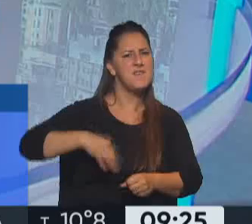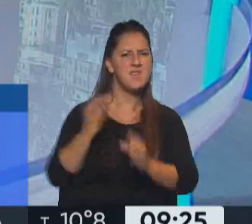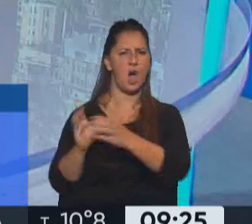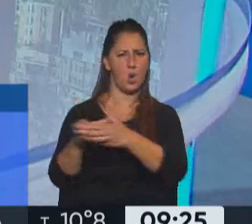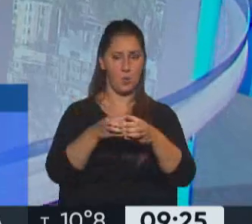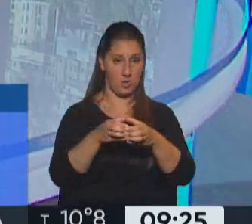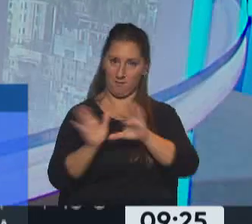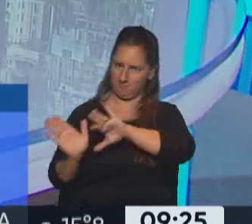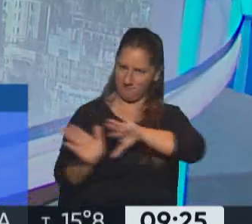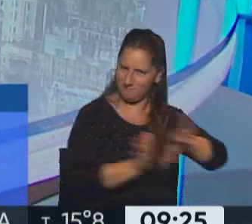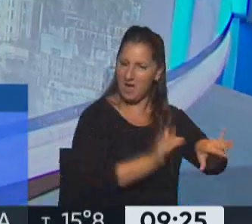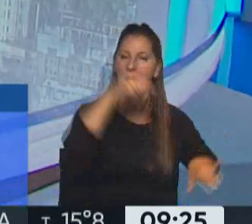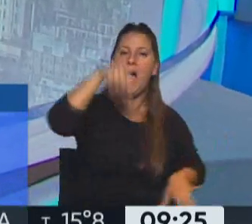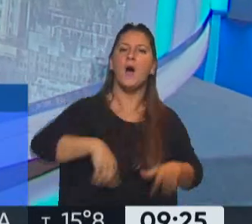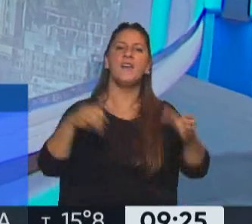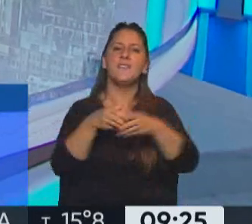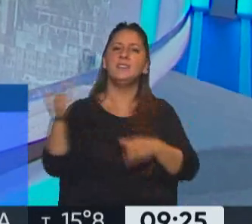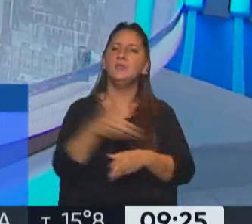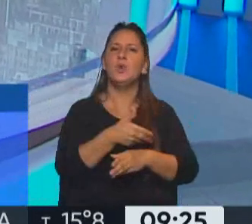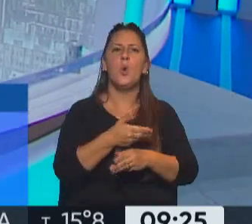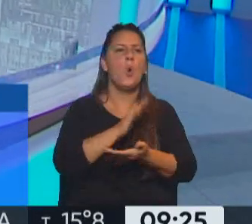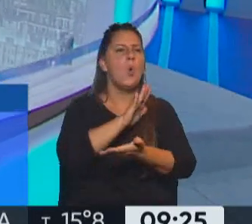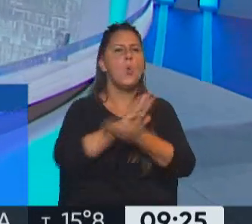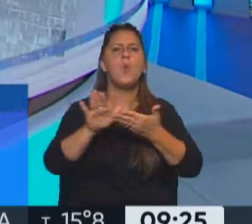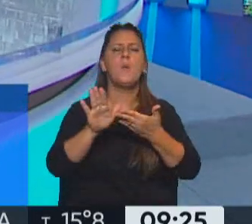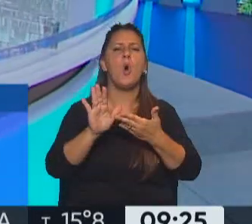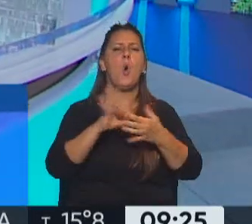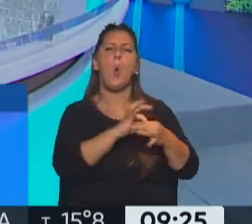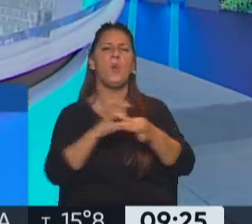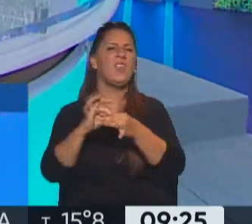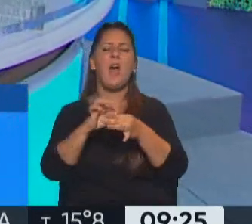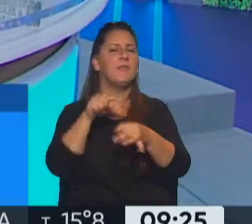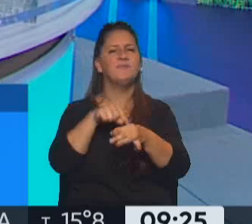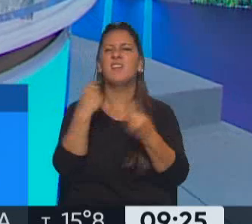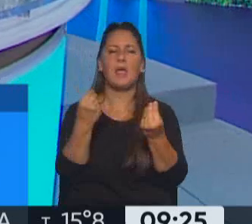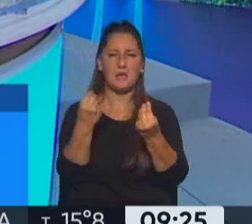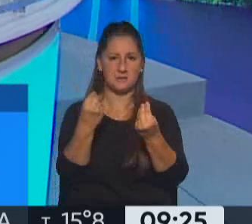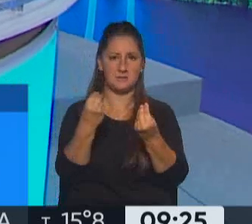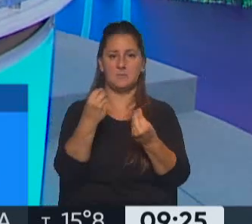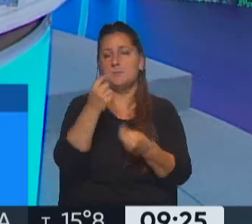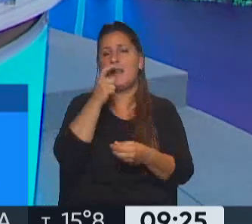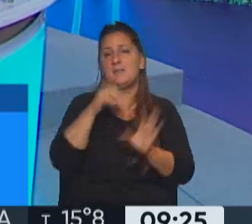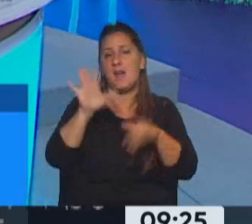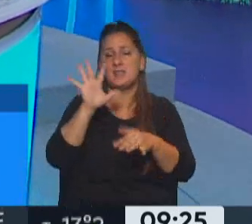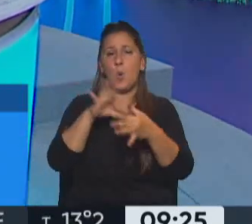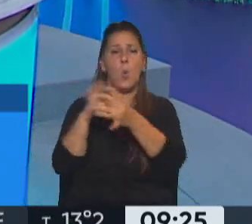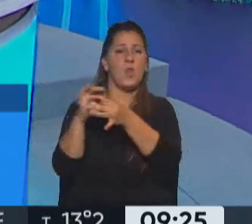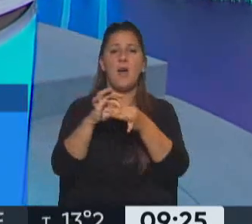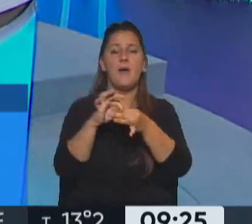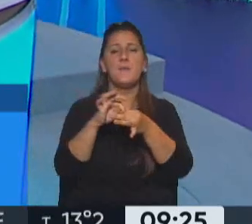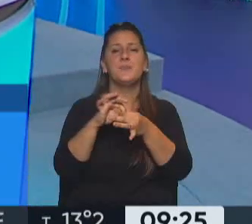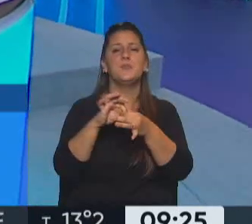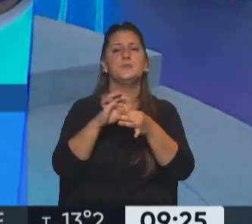Bueno, me parece que ahora el Frente de Todos discute cuál es el nuevo término de la unidad, que yo creo que sin duda el sentido de esa unidad va a ser un